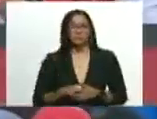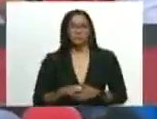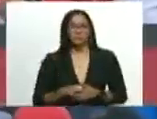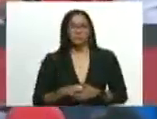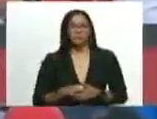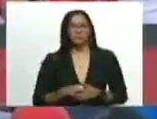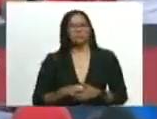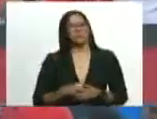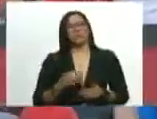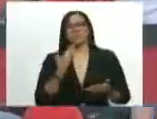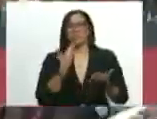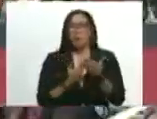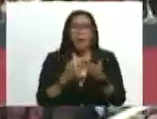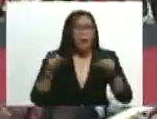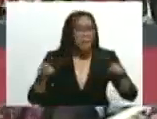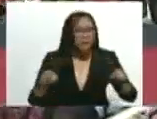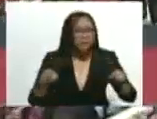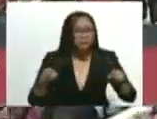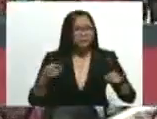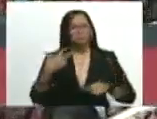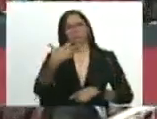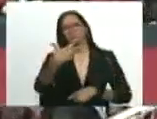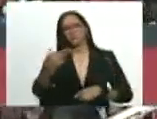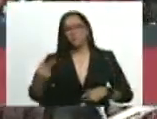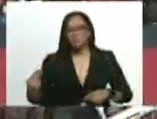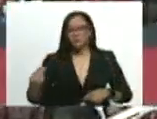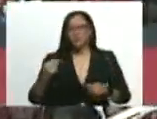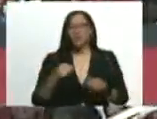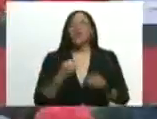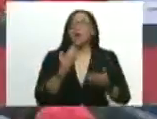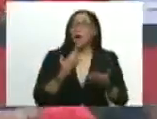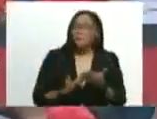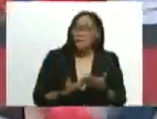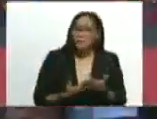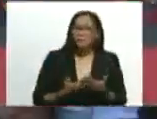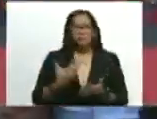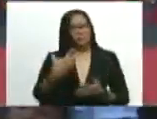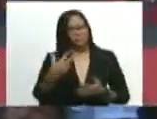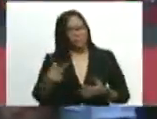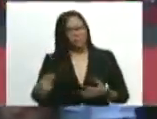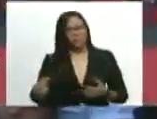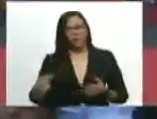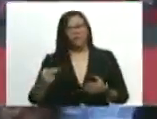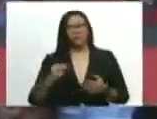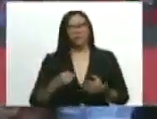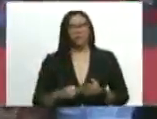los vamos a dejar lo vamos a dejar